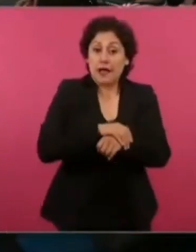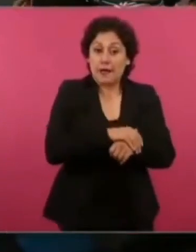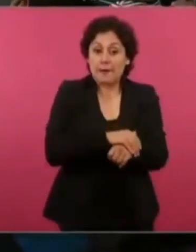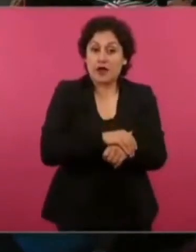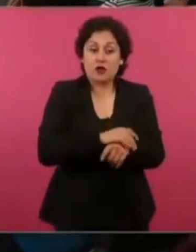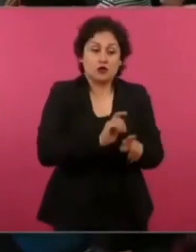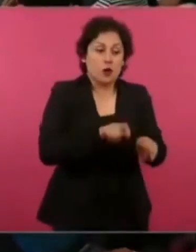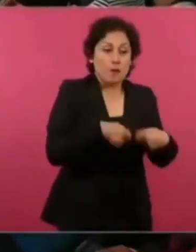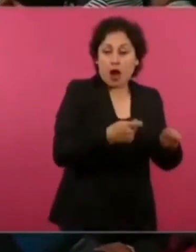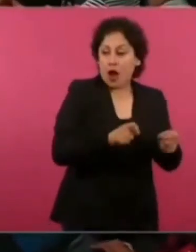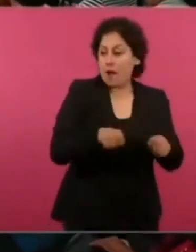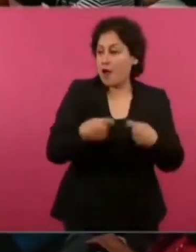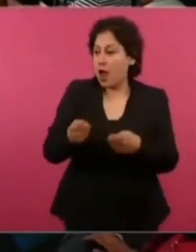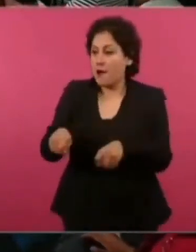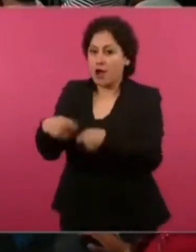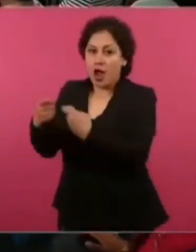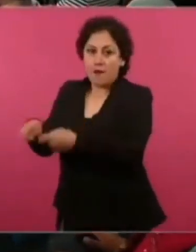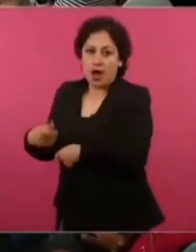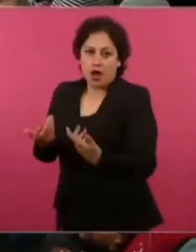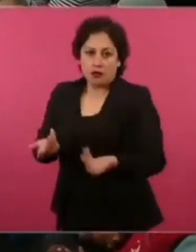cuando saquearon al país,